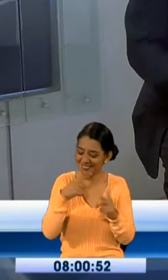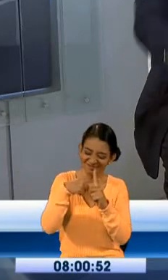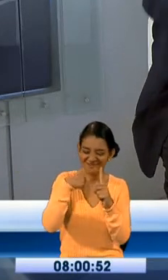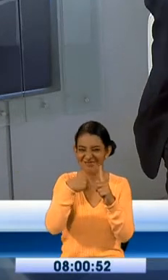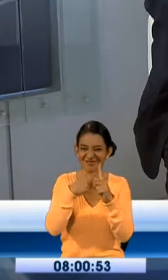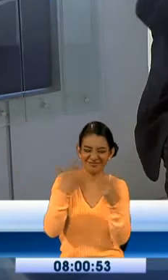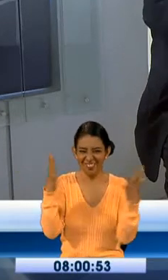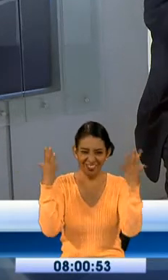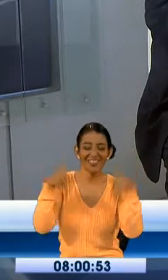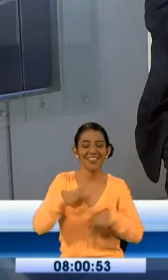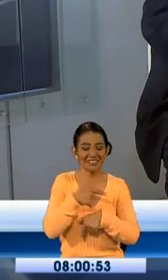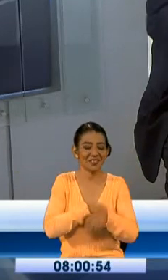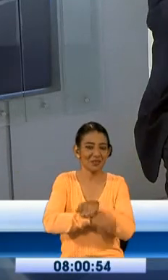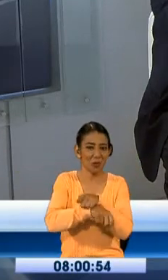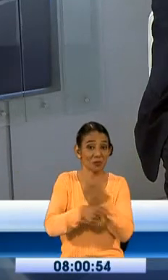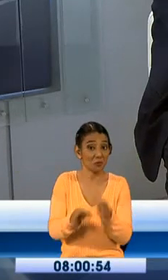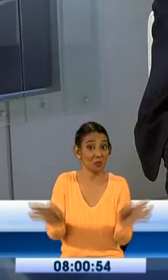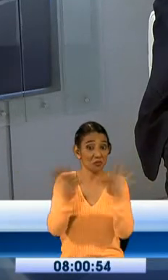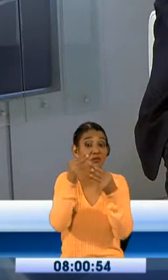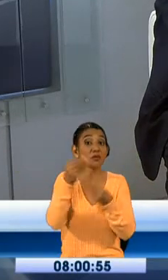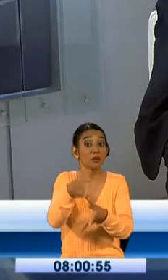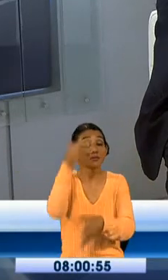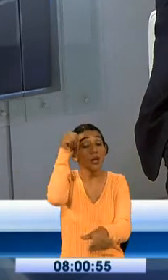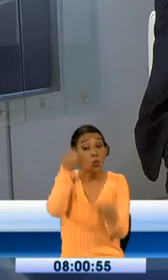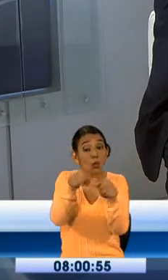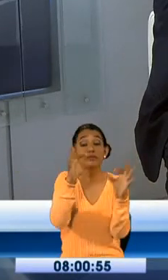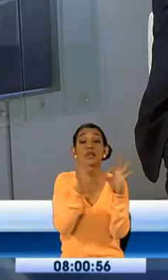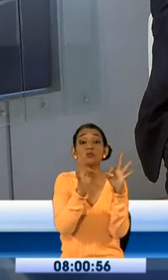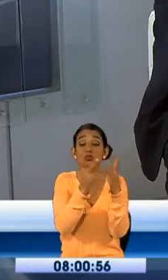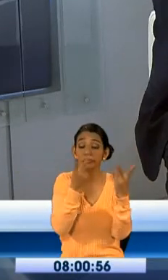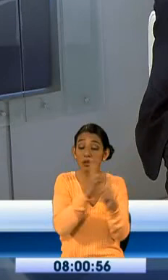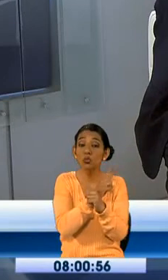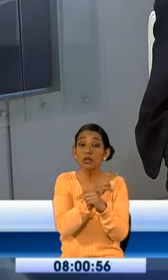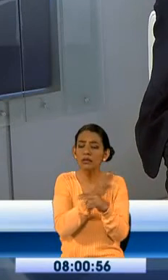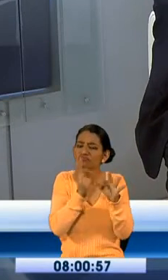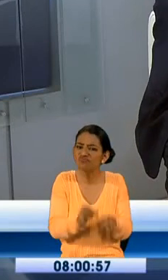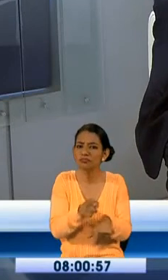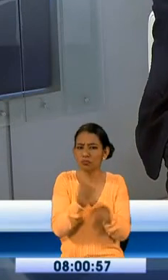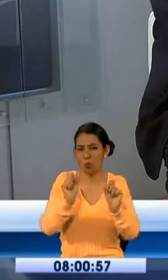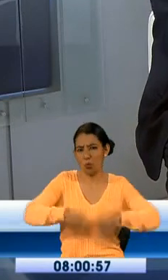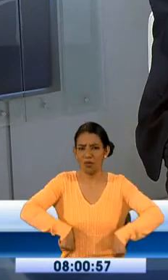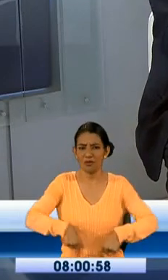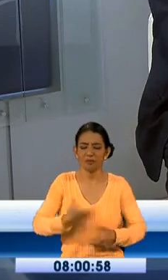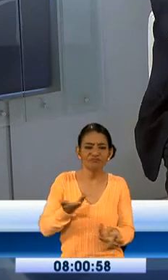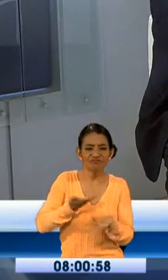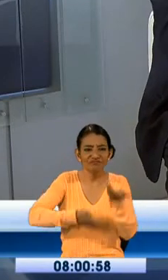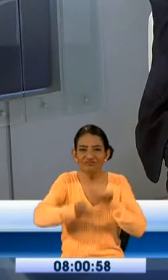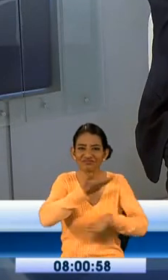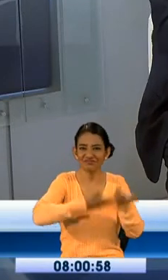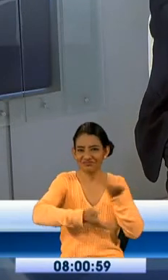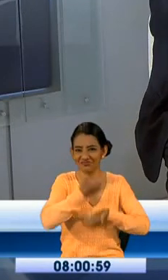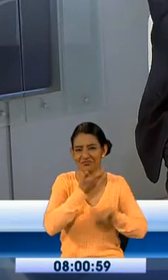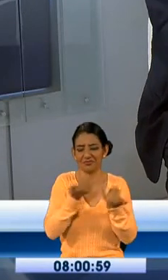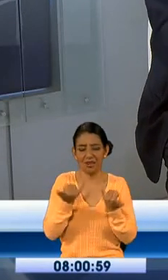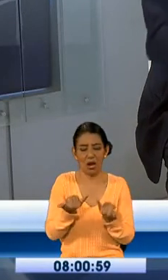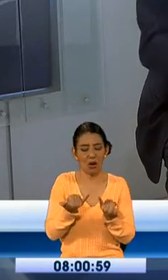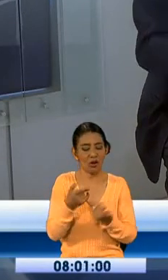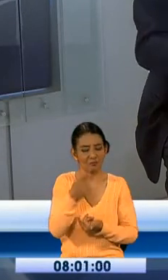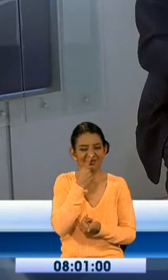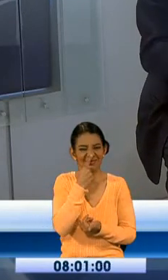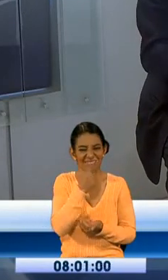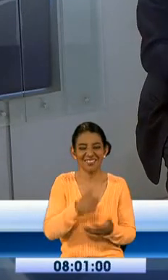tiene así importante información, así que no se olviden las redes sociales activadas para que tengamos esa retroalimentación y lo que viene es de interés de